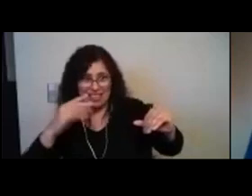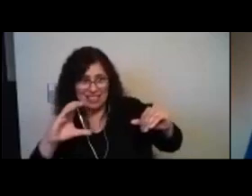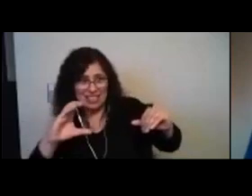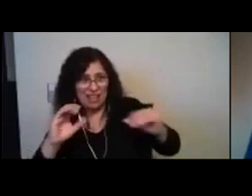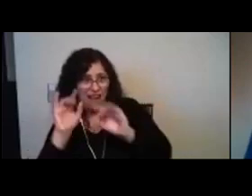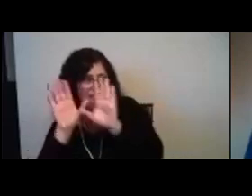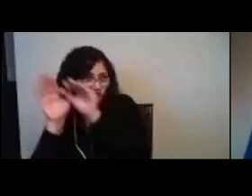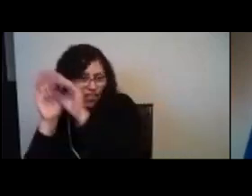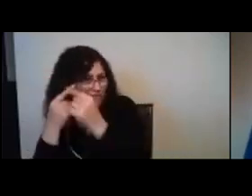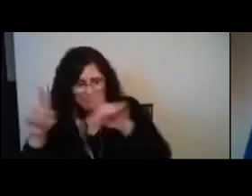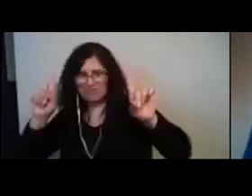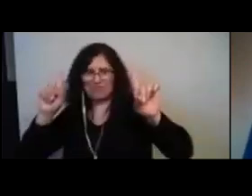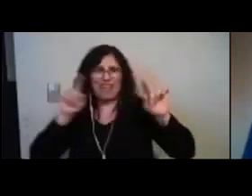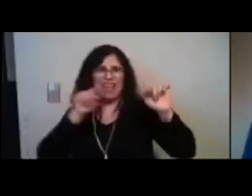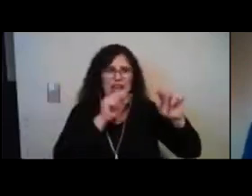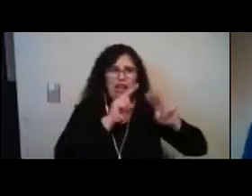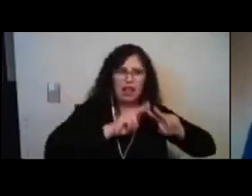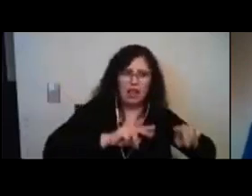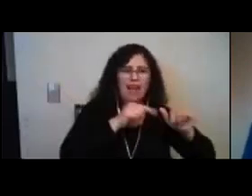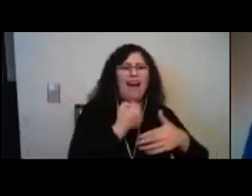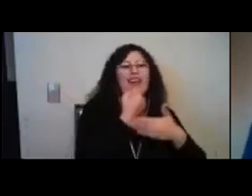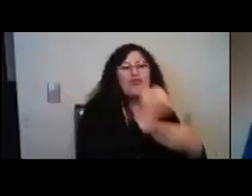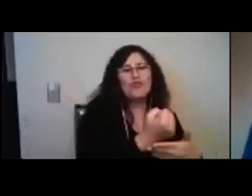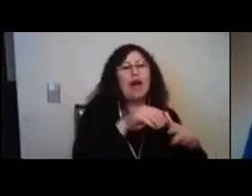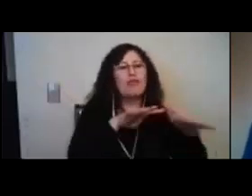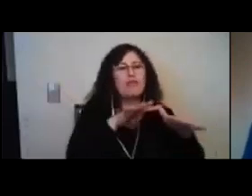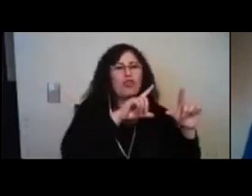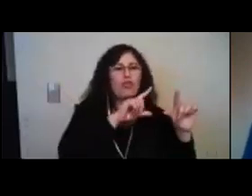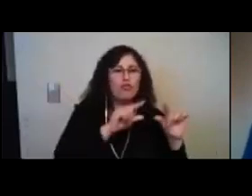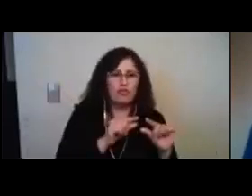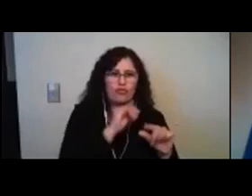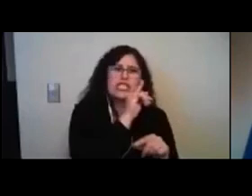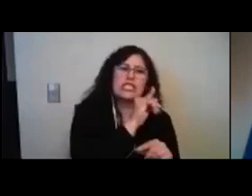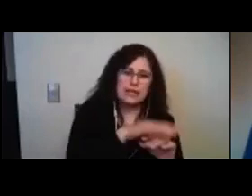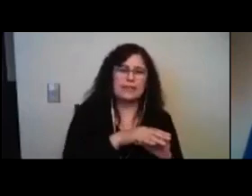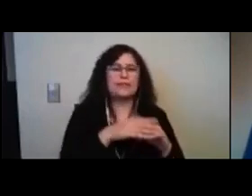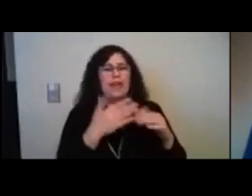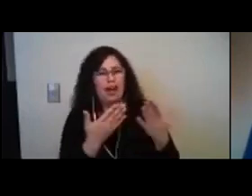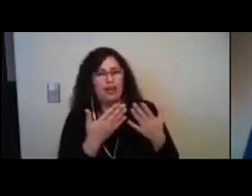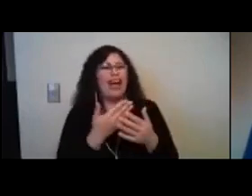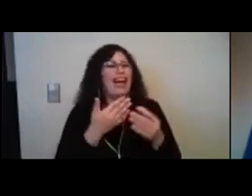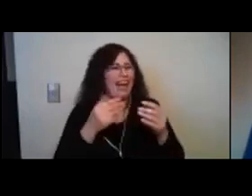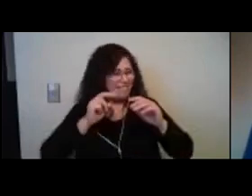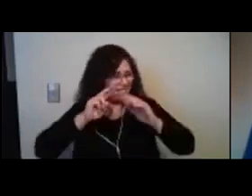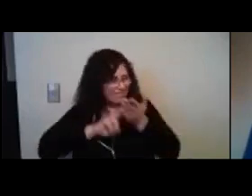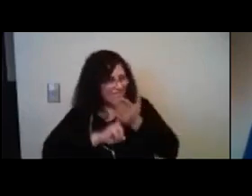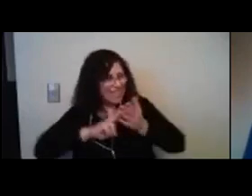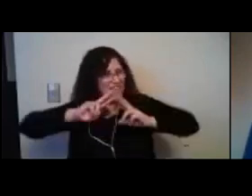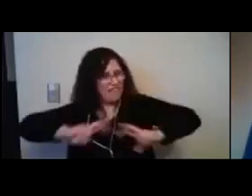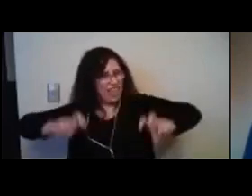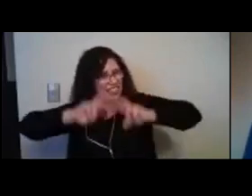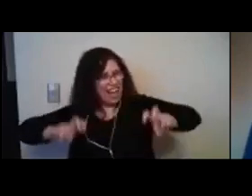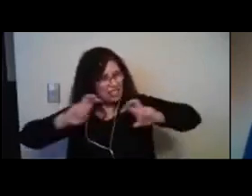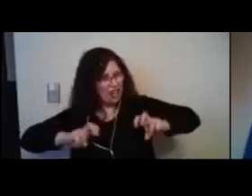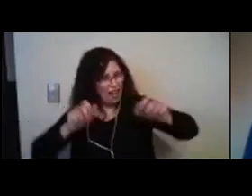¿ya? ¿Ya? Ahora, dentro de los estudios clínicos, en ciencia dura,